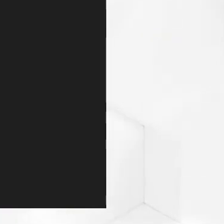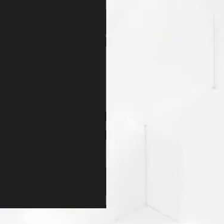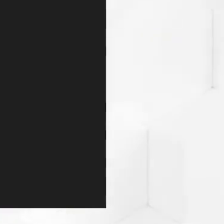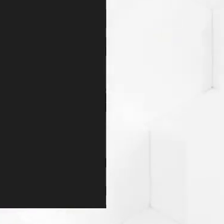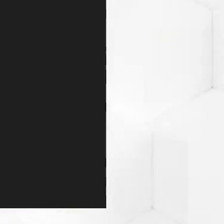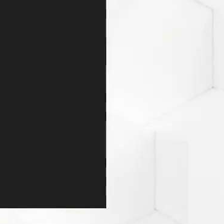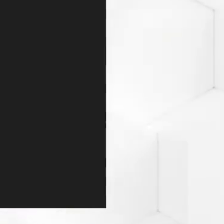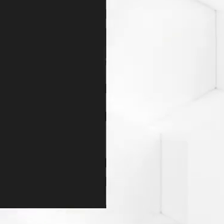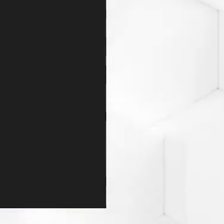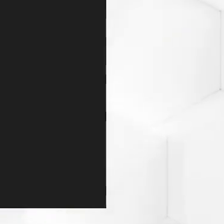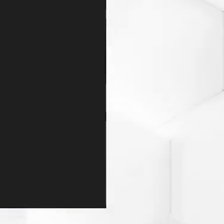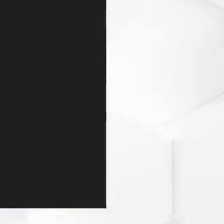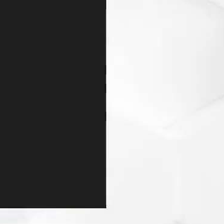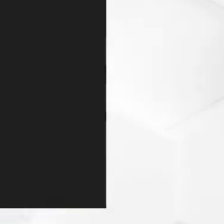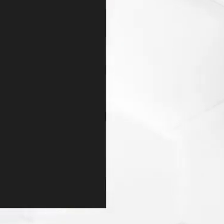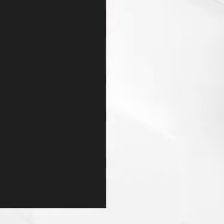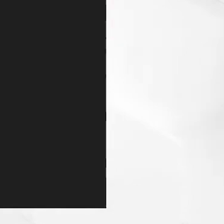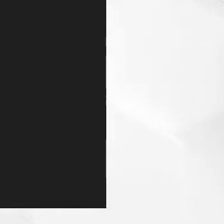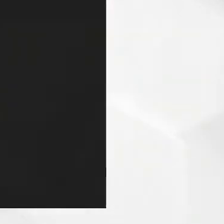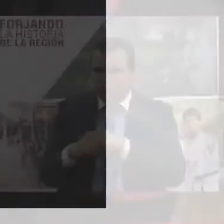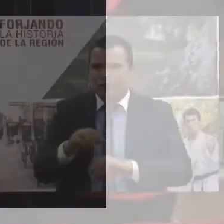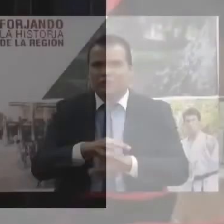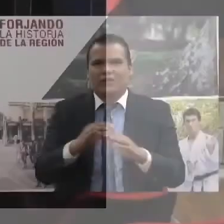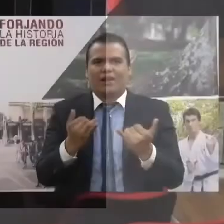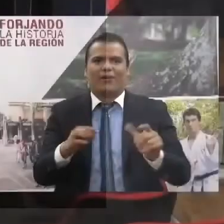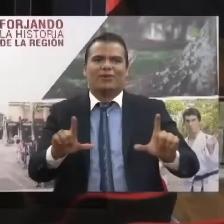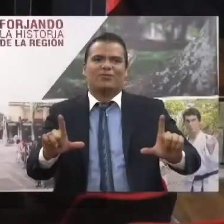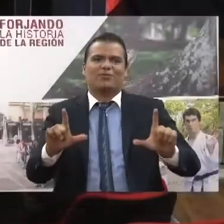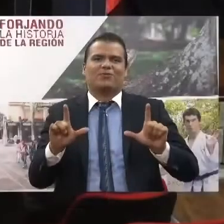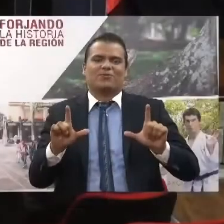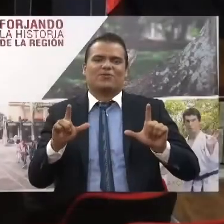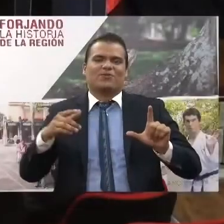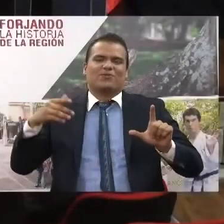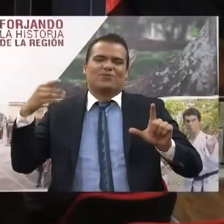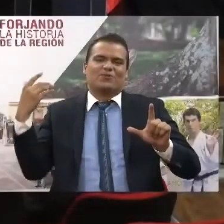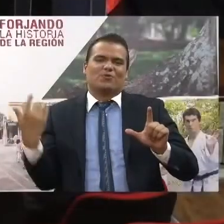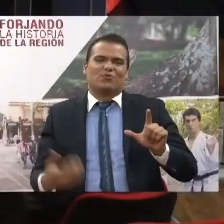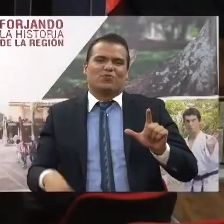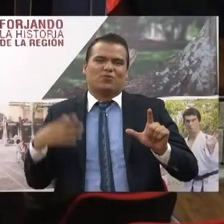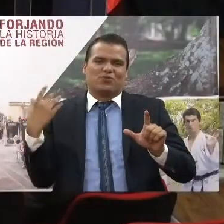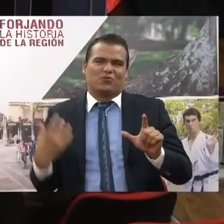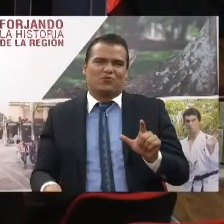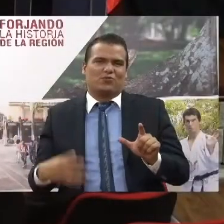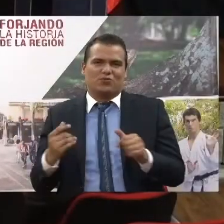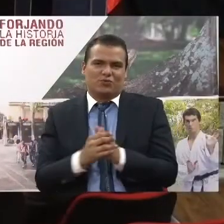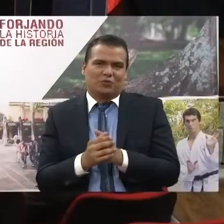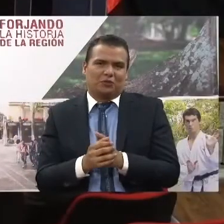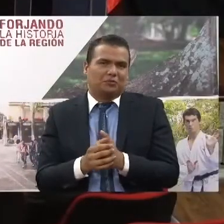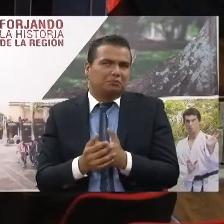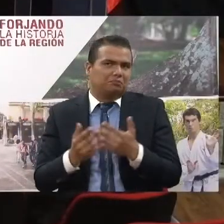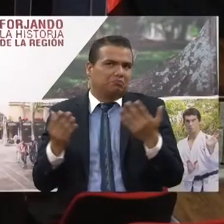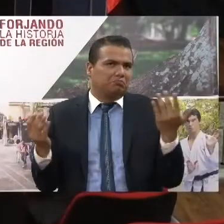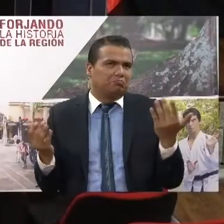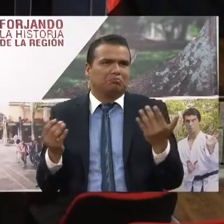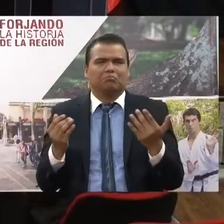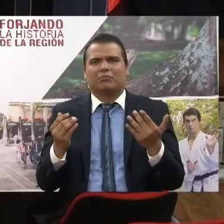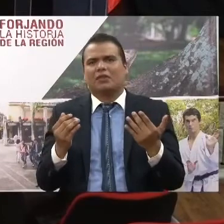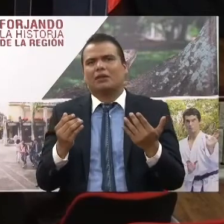hoy reciban este diploma y reciban su título desde las